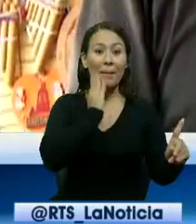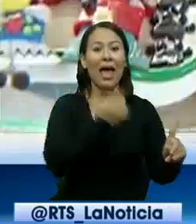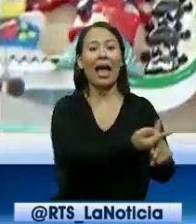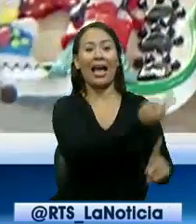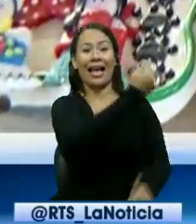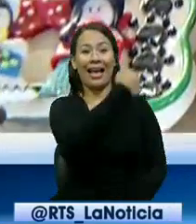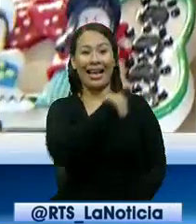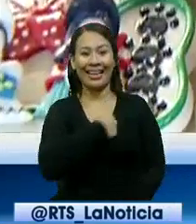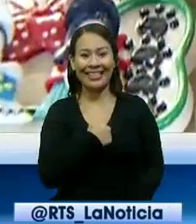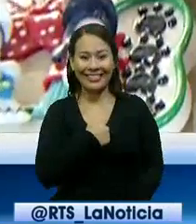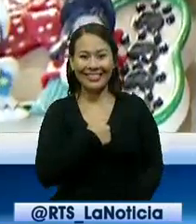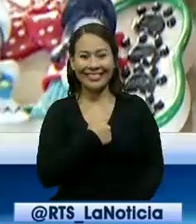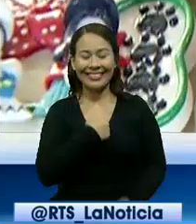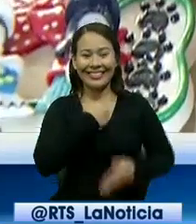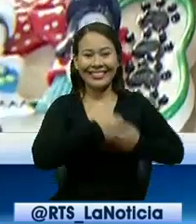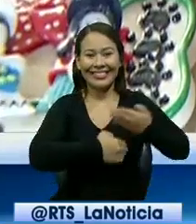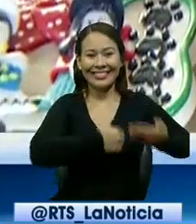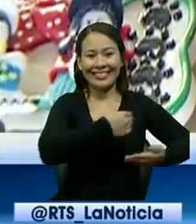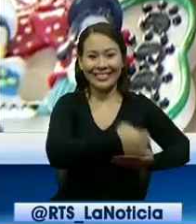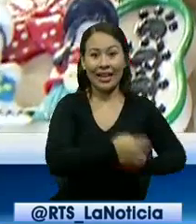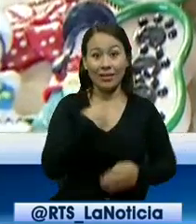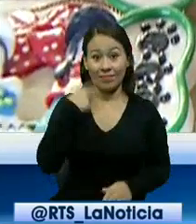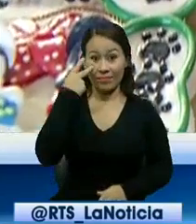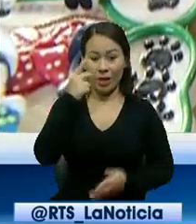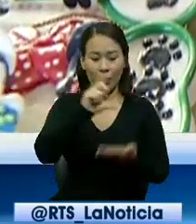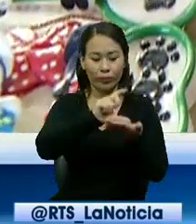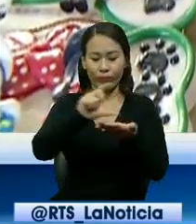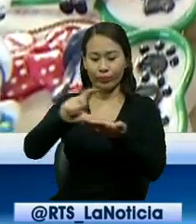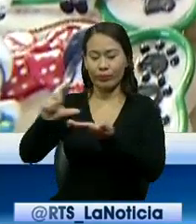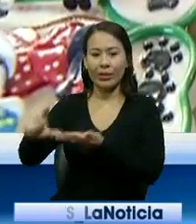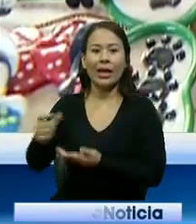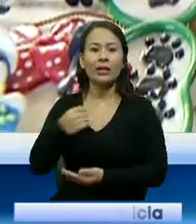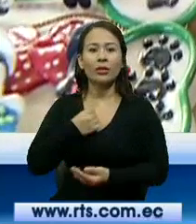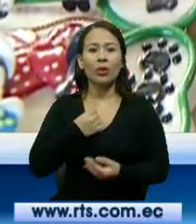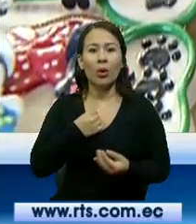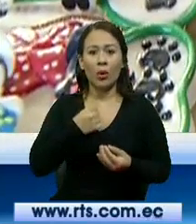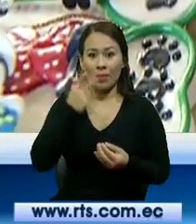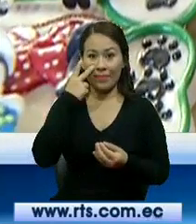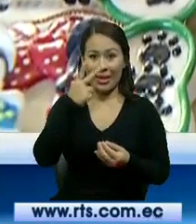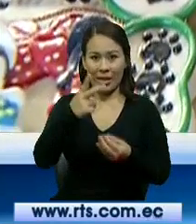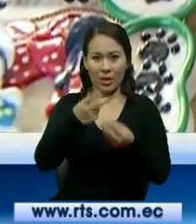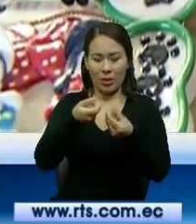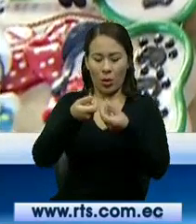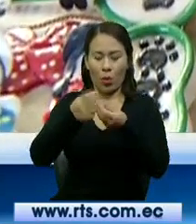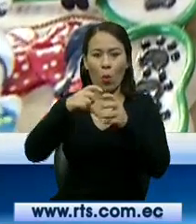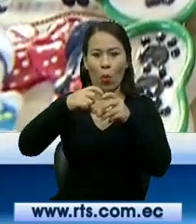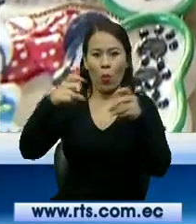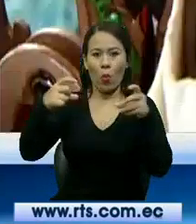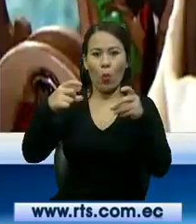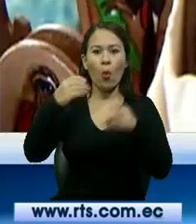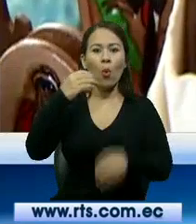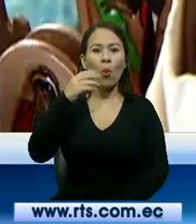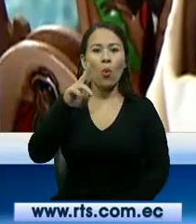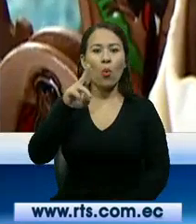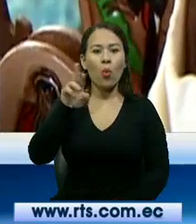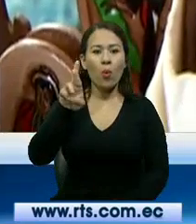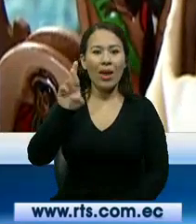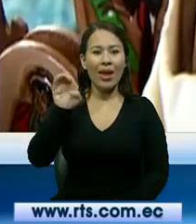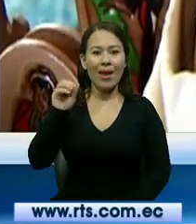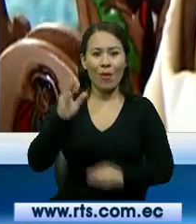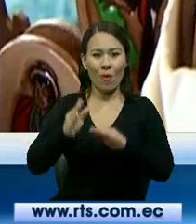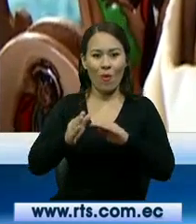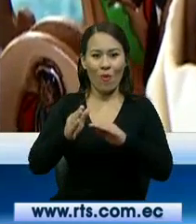est lo que yo estoy haciendo es combinar el cuero repujado con el mazapán dándoles estas